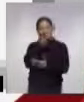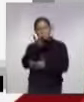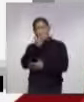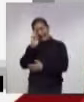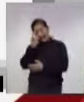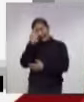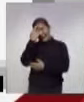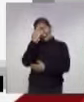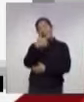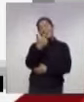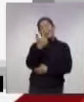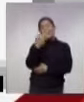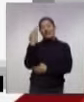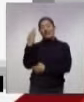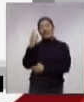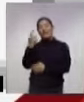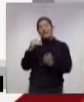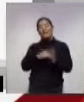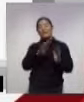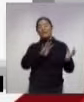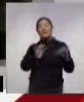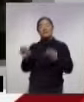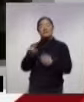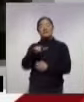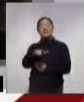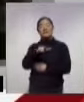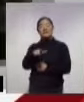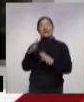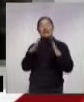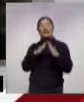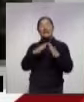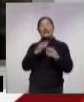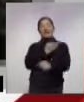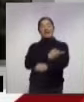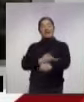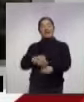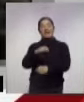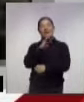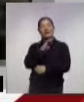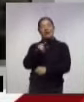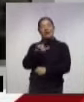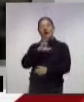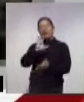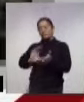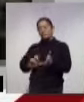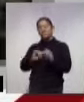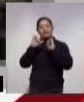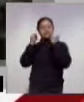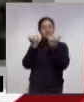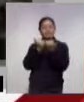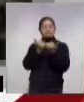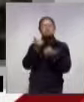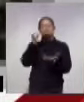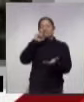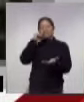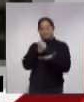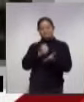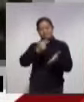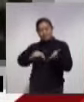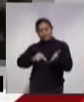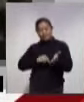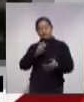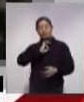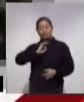Recordemos que el 12 de febrero de 1917 en la casa de la familia Ferrat se firmó el acta constitutiva del Club Deportivo Toluca con